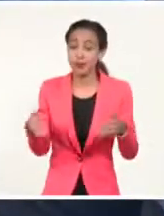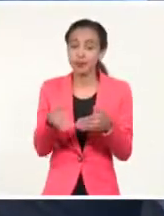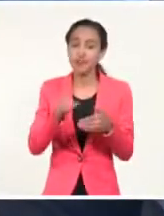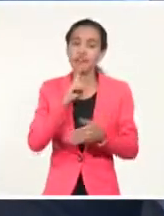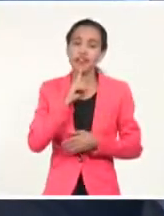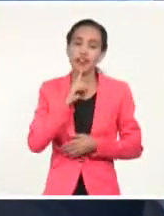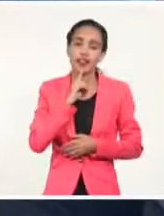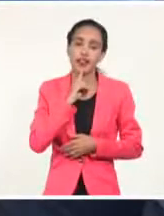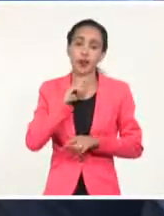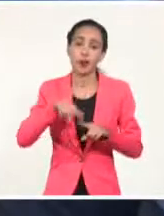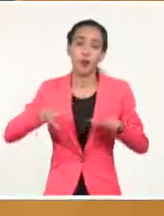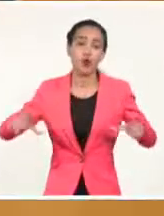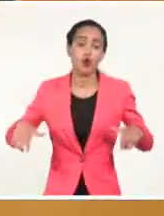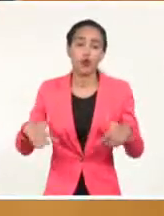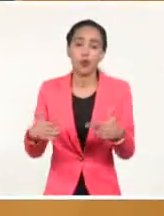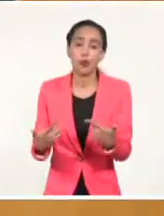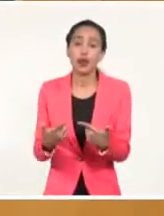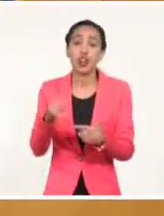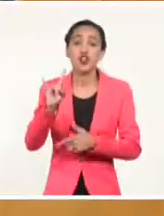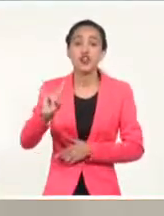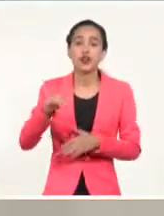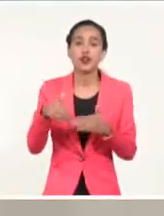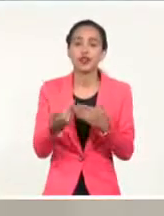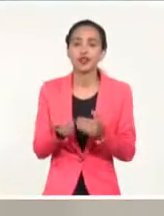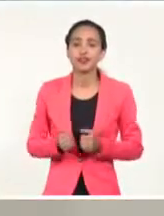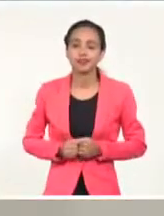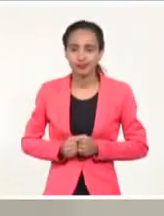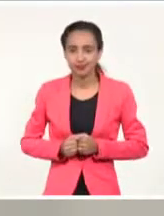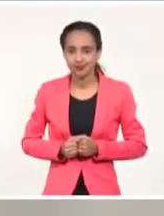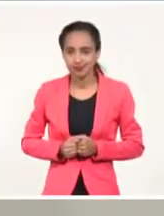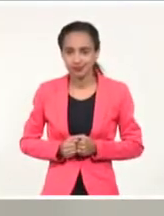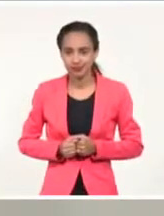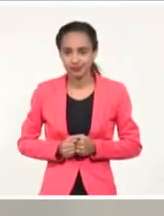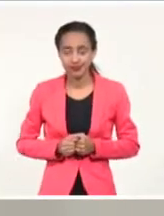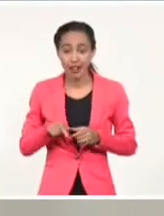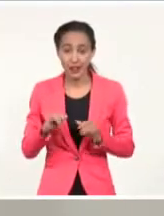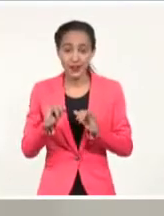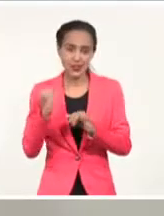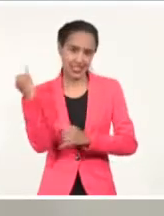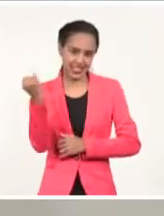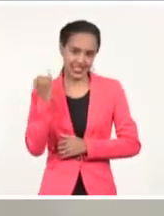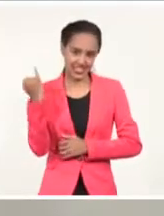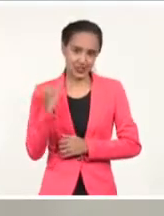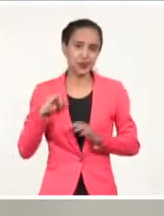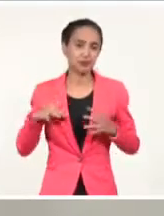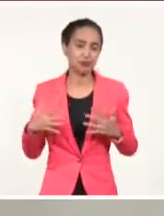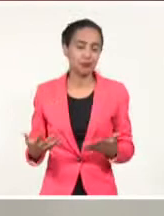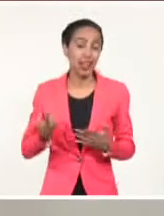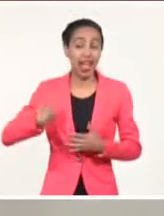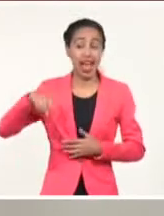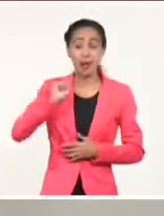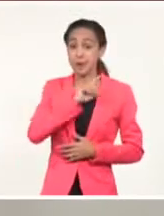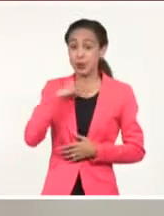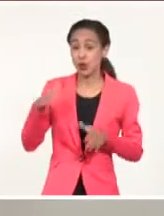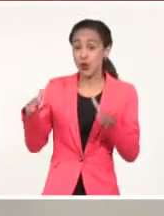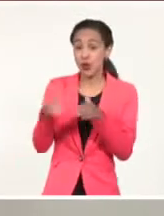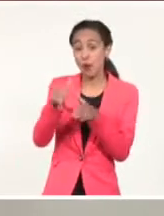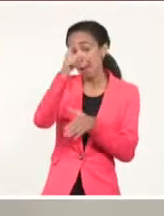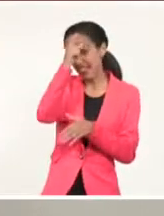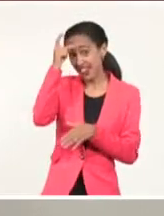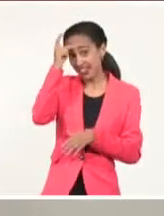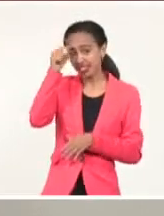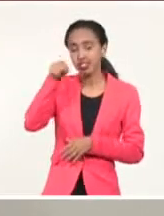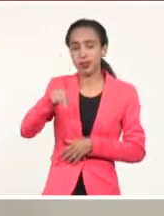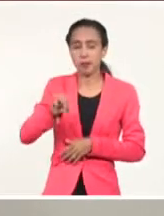viernes tras haber cumplido su novena ronda. Y del ámbito internacional es noticia la derrota ayer del Real Madrid en la